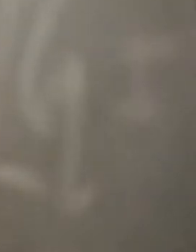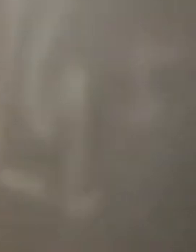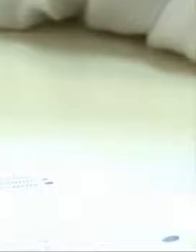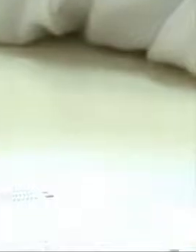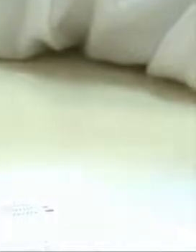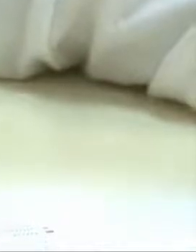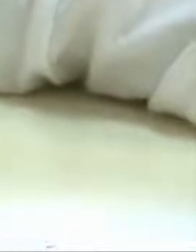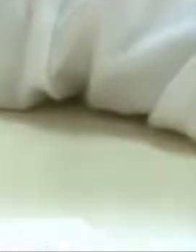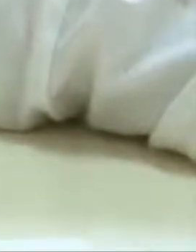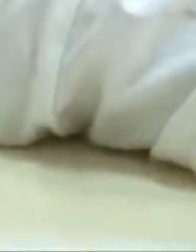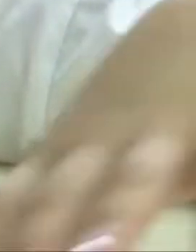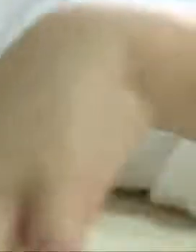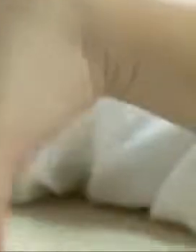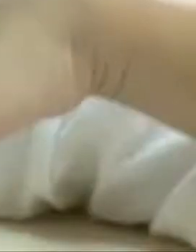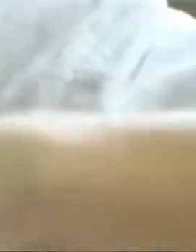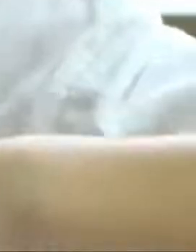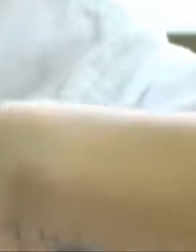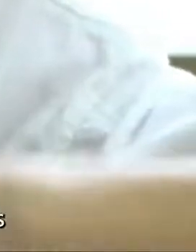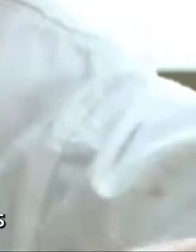personal y social.